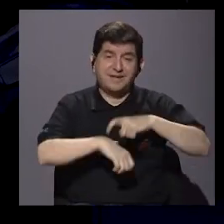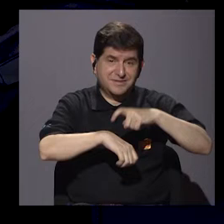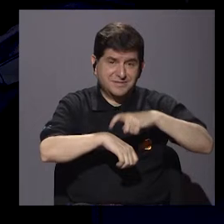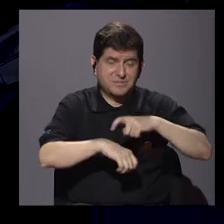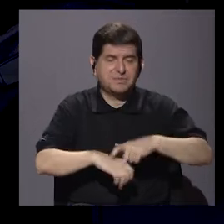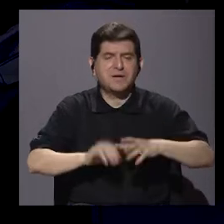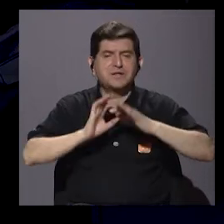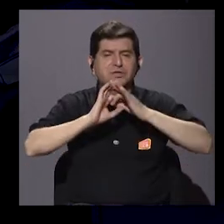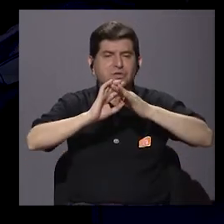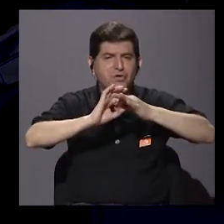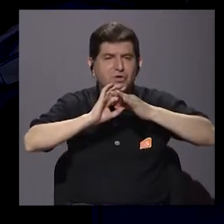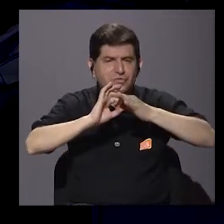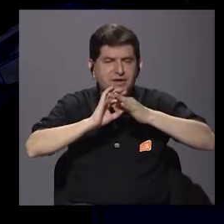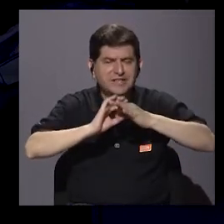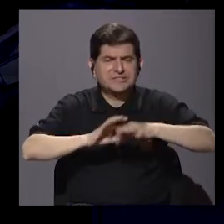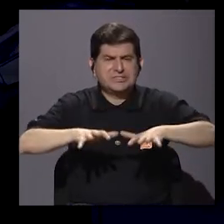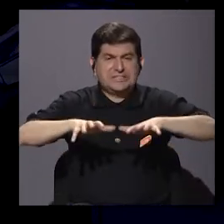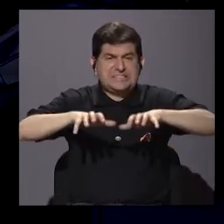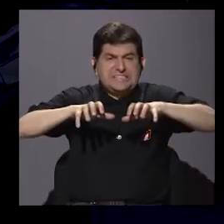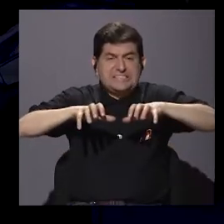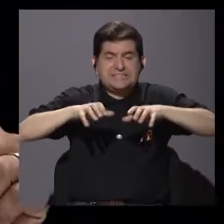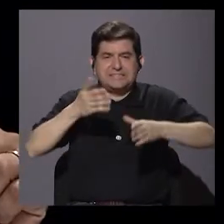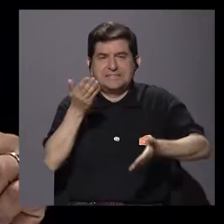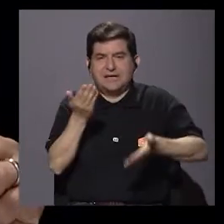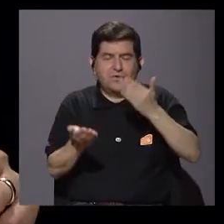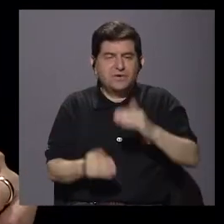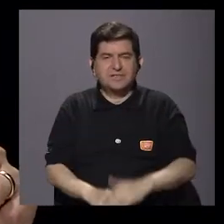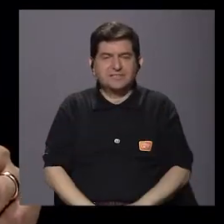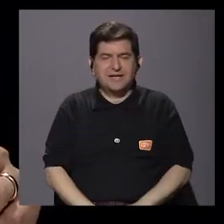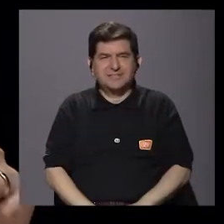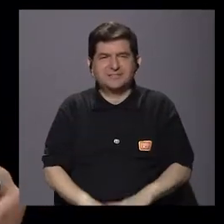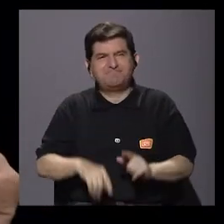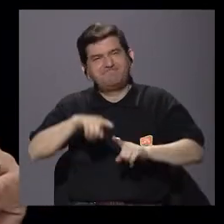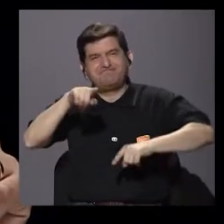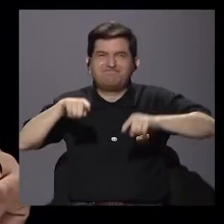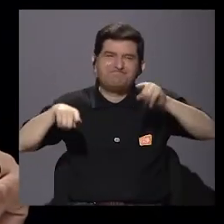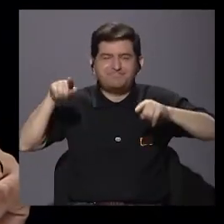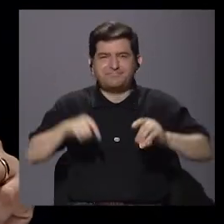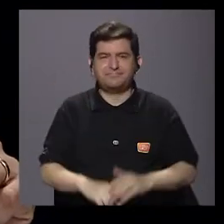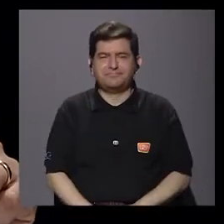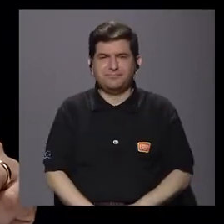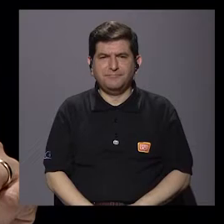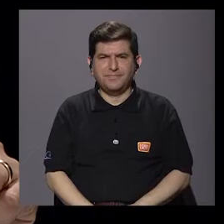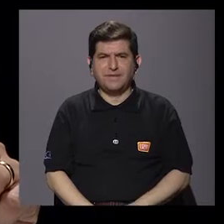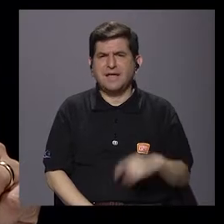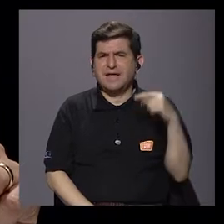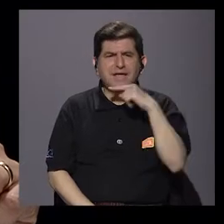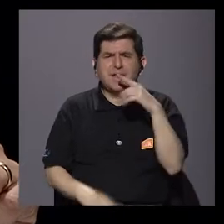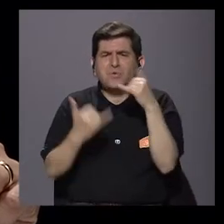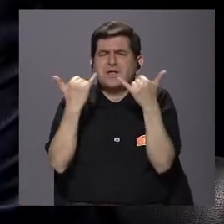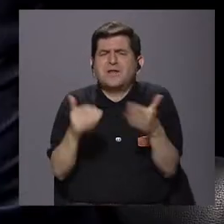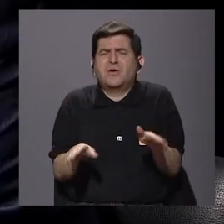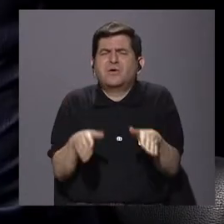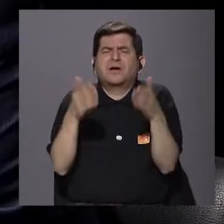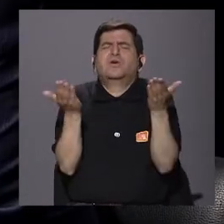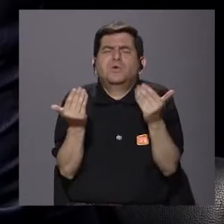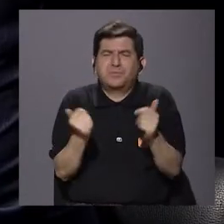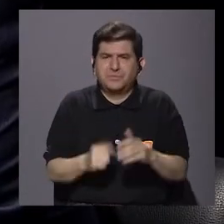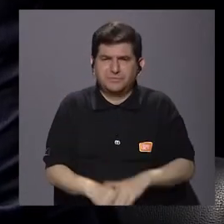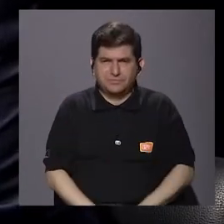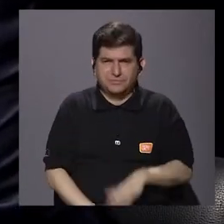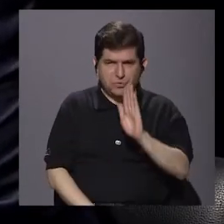relacionadas tensas o tal vez en diversas como el partido unidad social cristiana en este momento